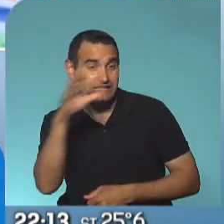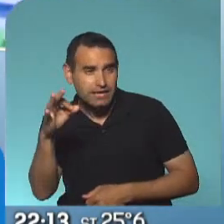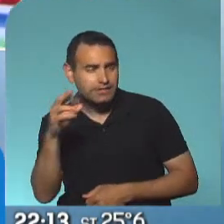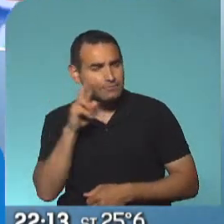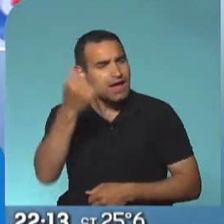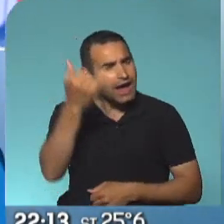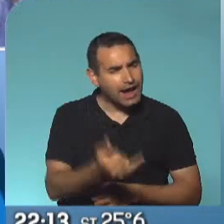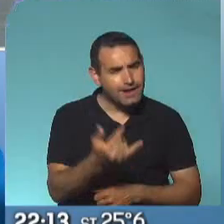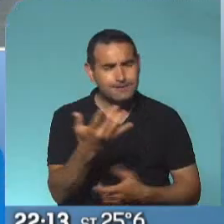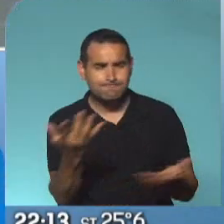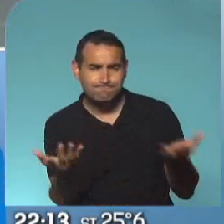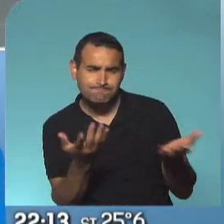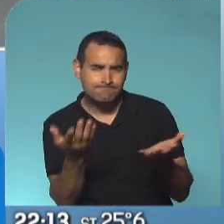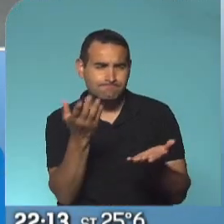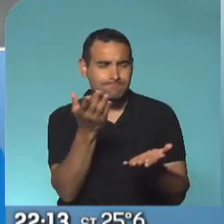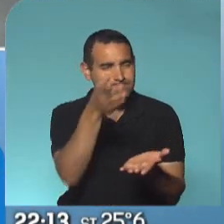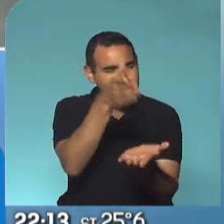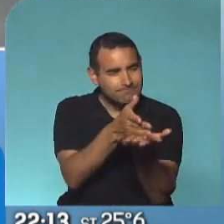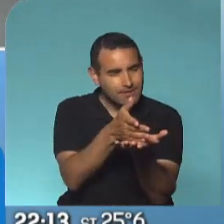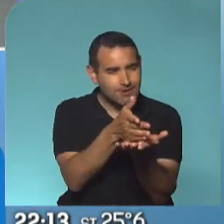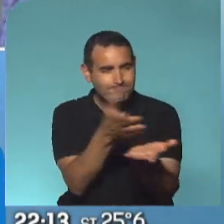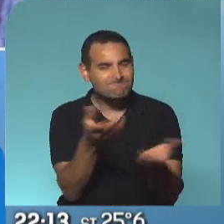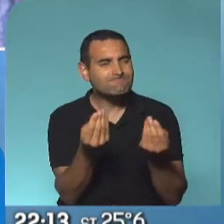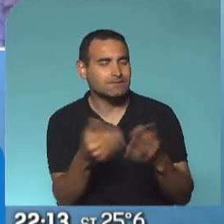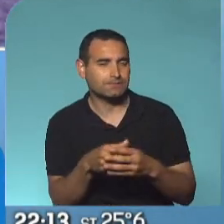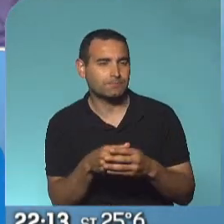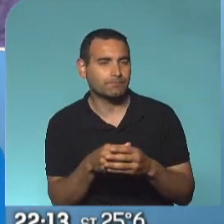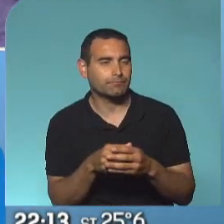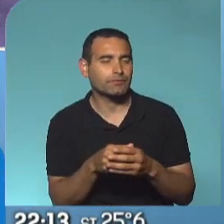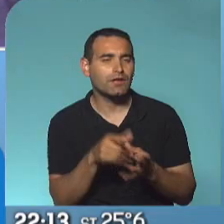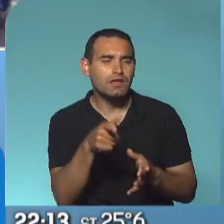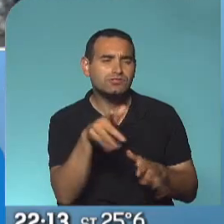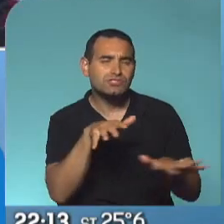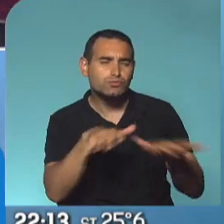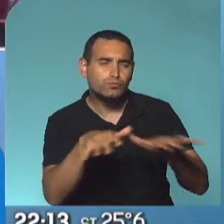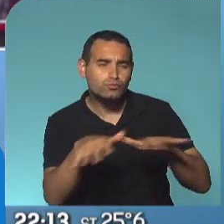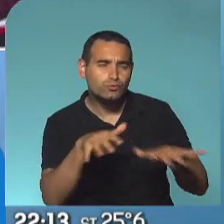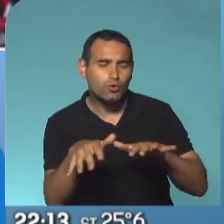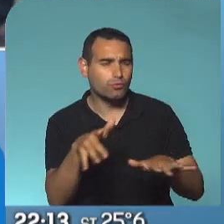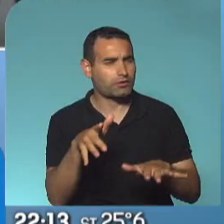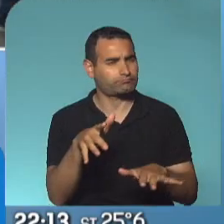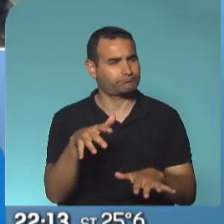estos grises, que son, bueno, lo que tiene que ver con una situación de golpe que destituye un